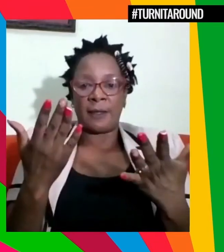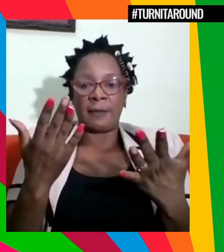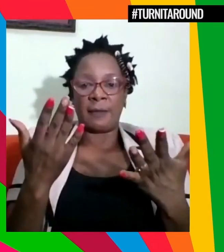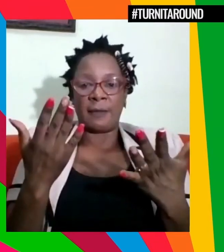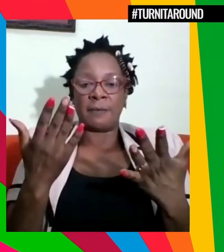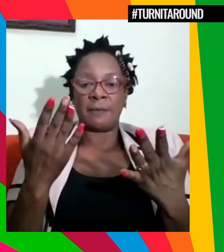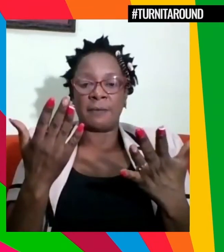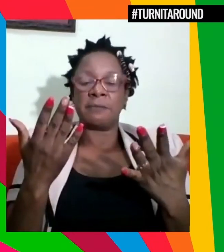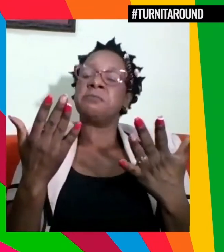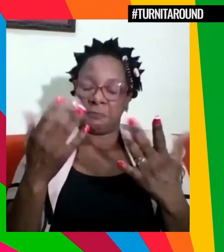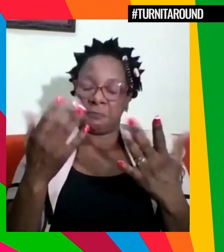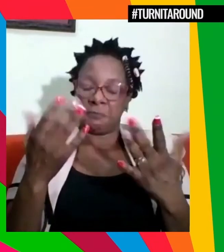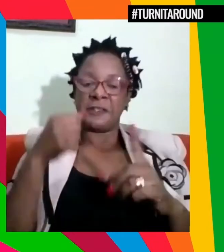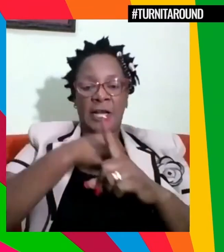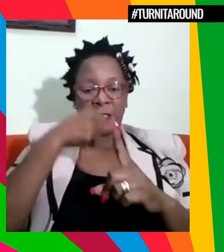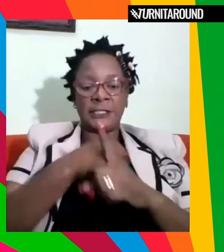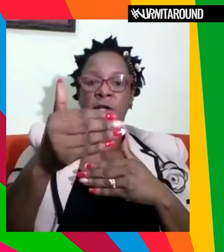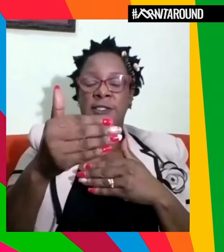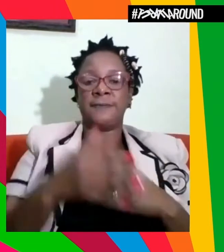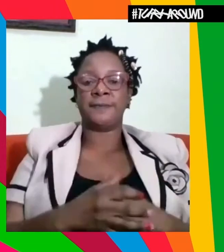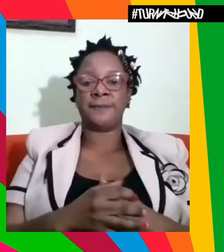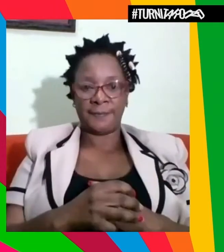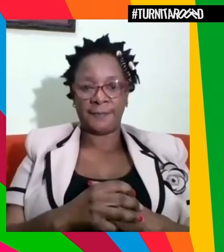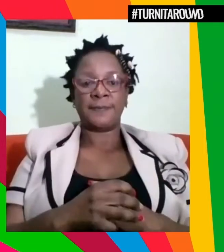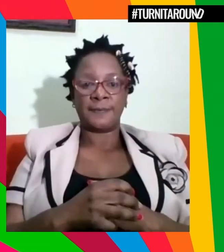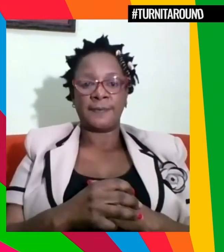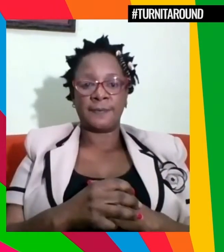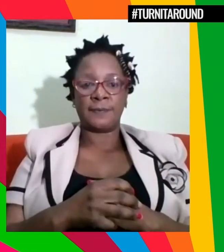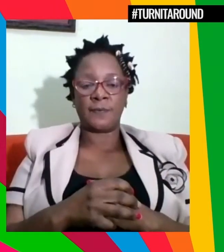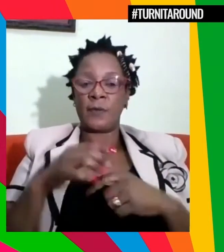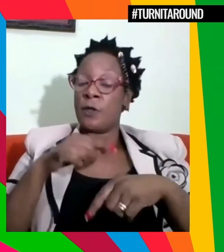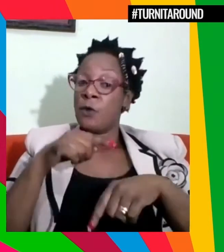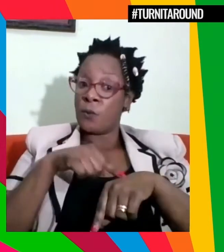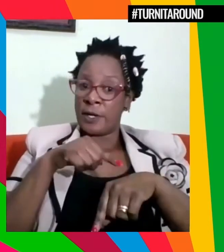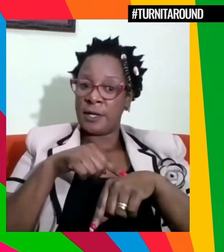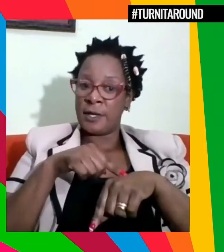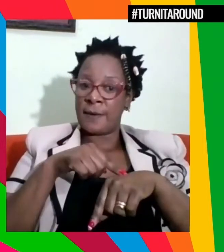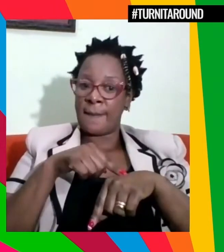e ir a por ello. Y cuando hablamos del potencial y la oportunidad de este momento,